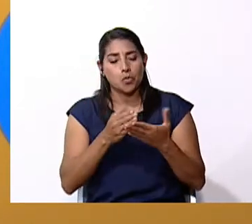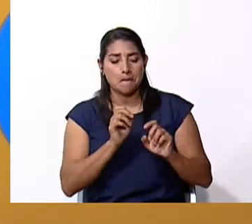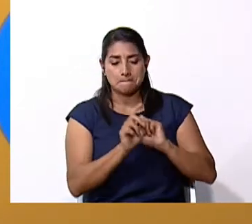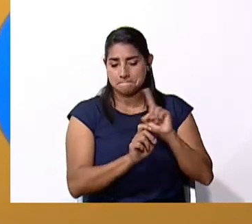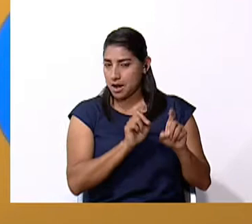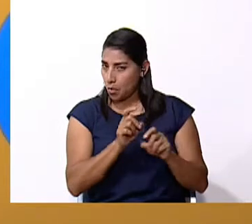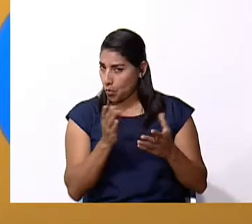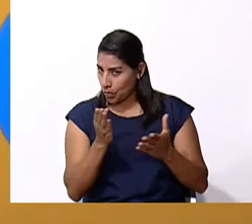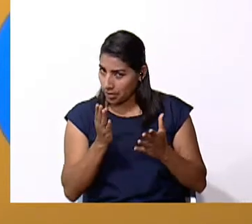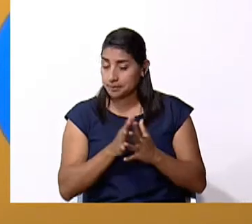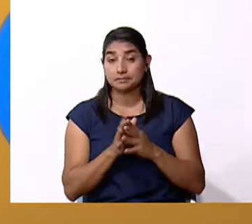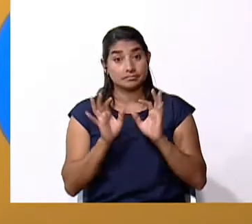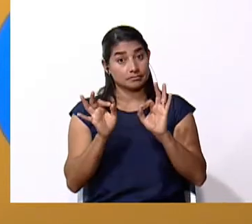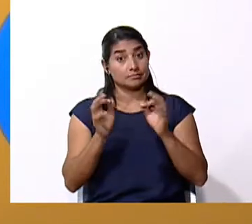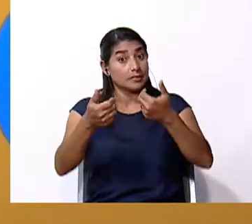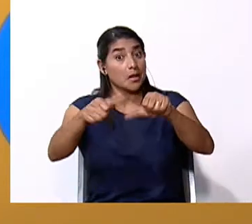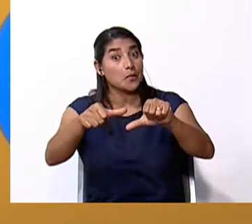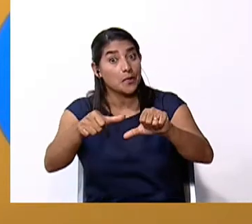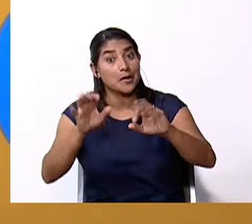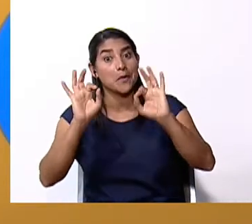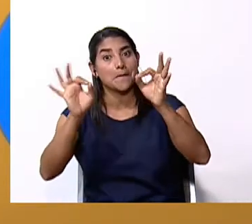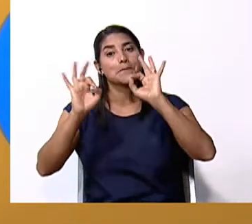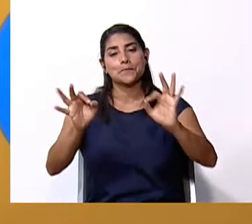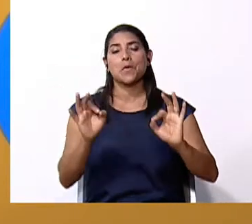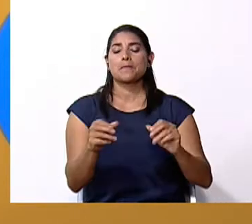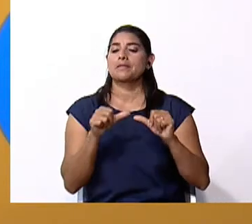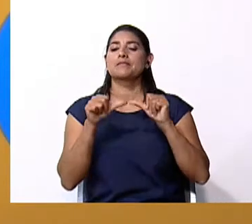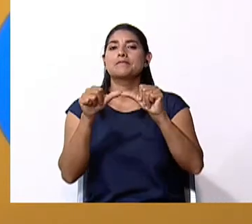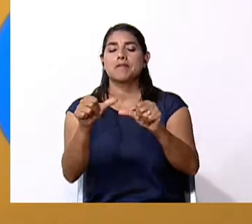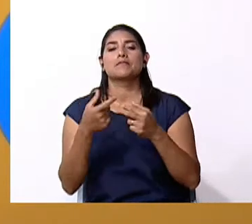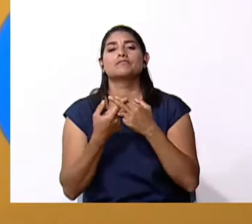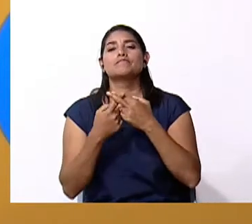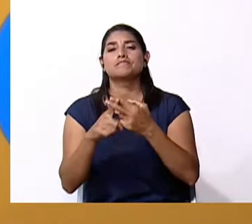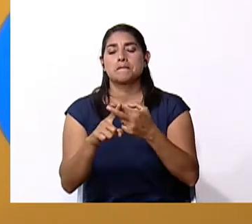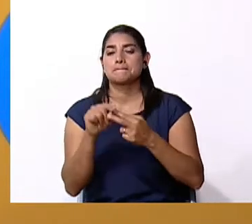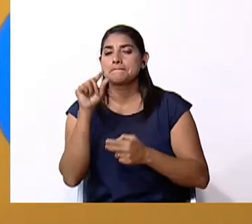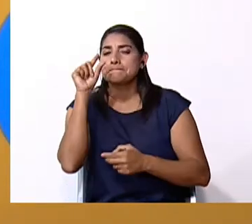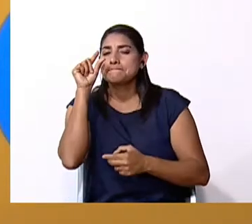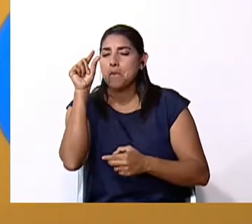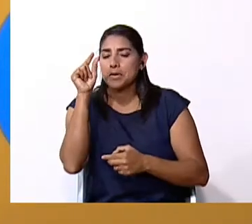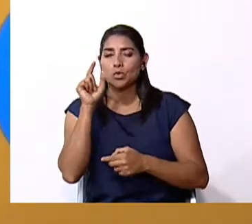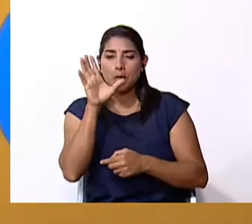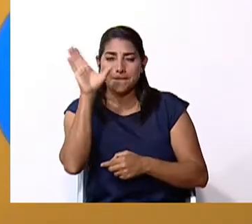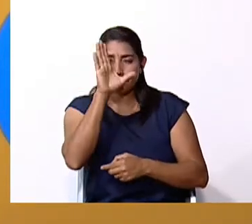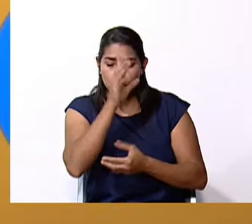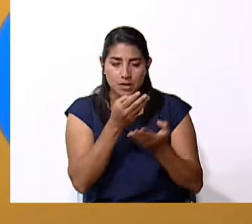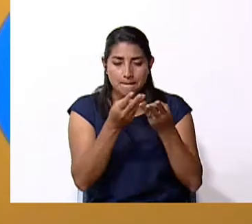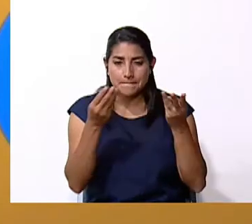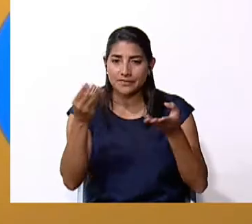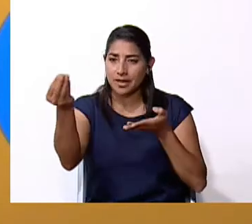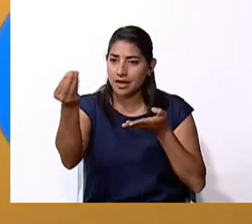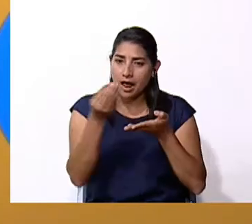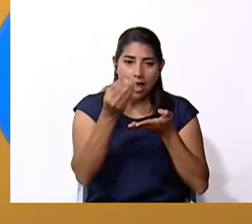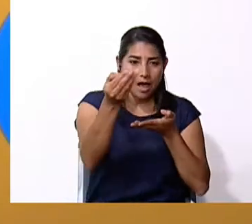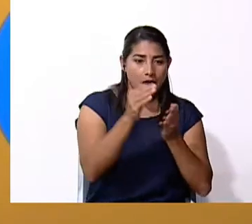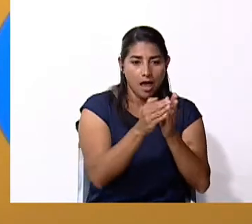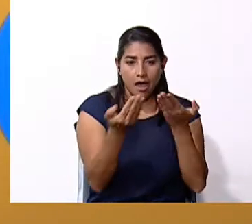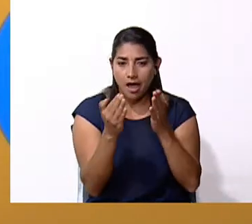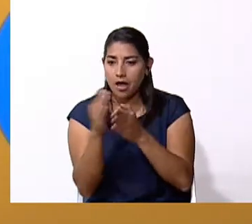consulta. ¿Estamos de acuerdo? Vamos a dar unos segunditos para que consigan esos materiales ahí en la casita.